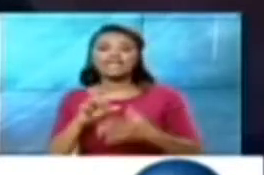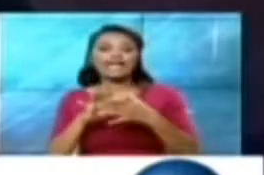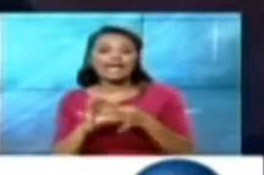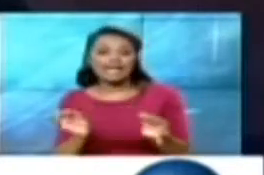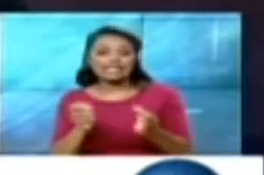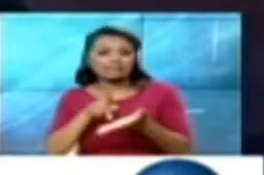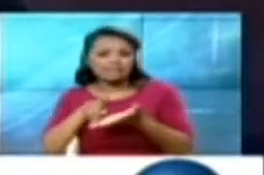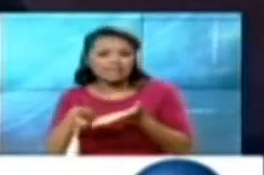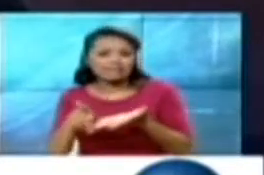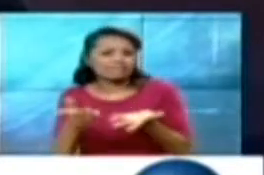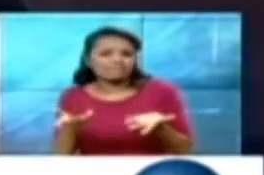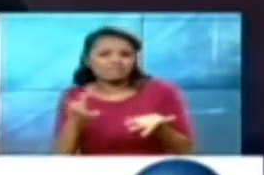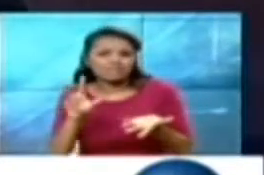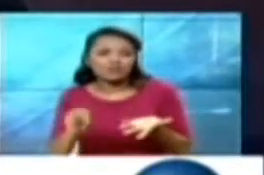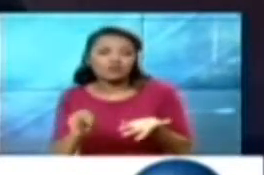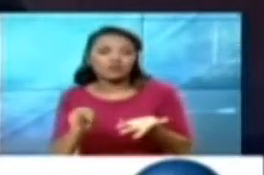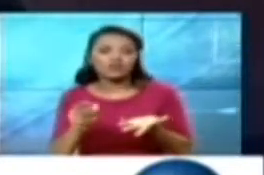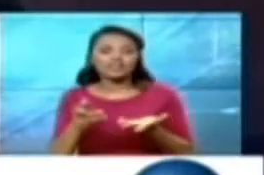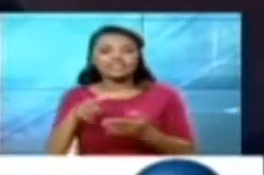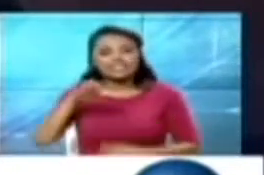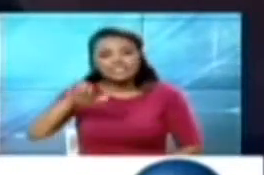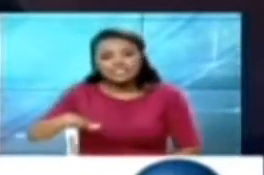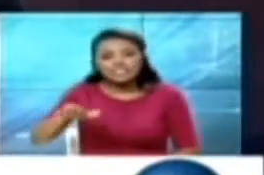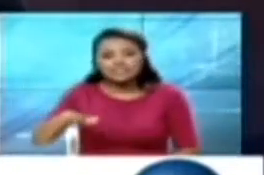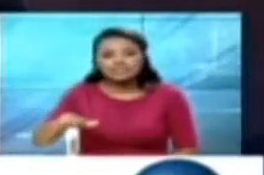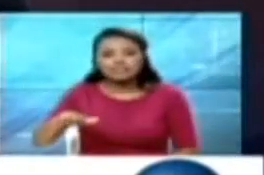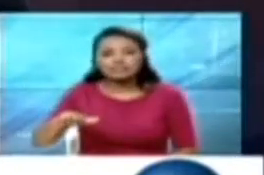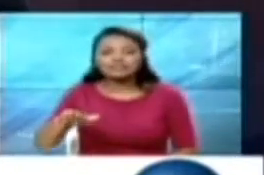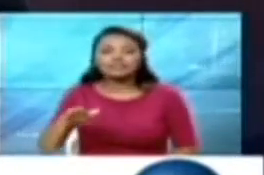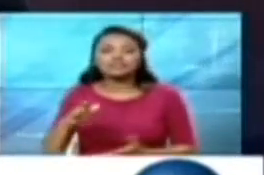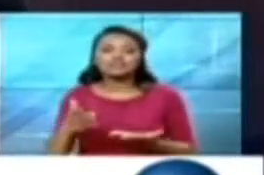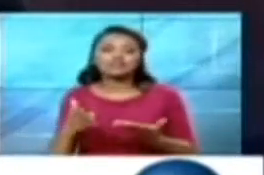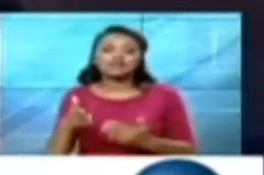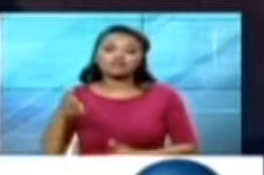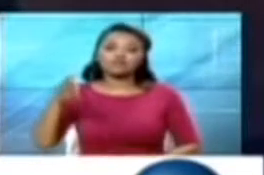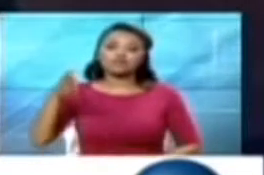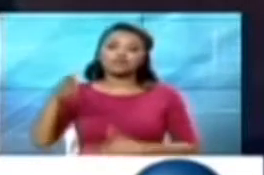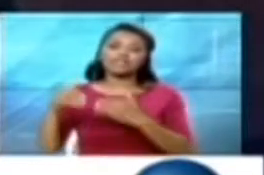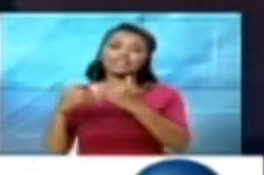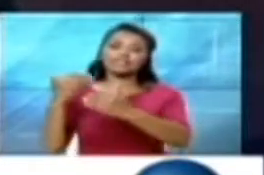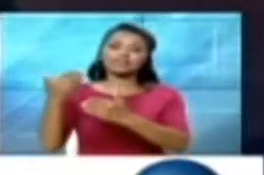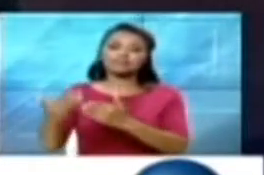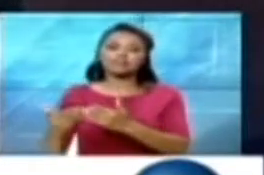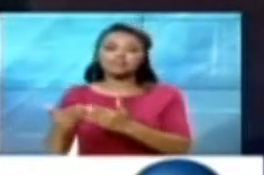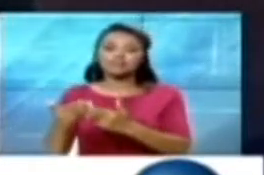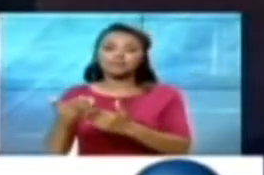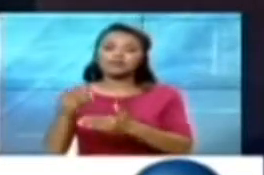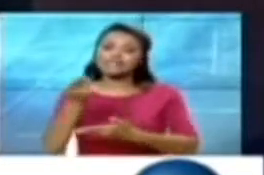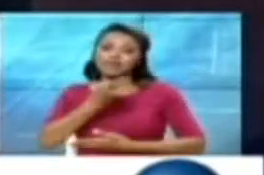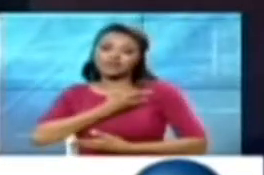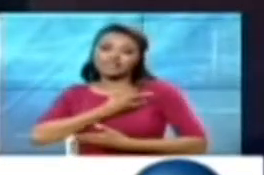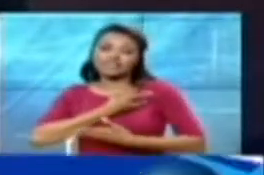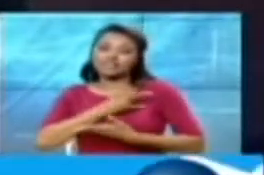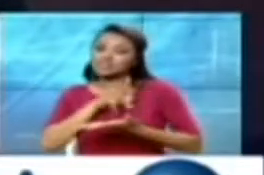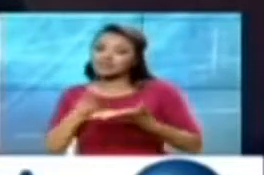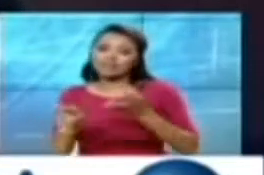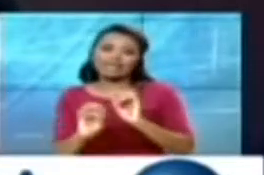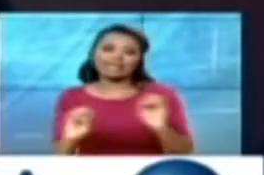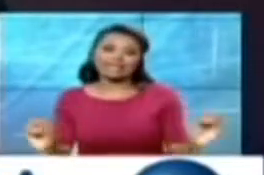gratuita desde el párvulo infantil hasta los niveles